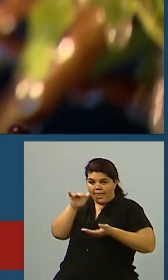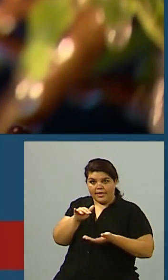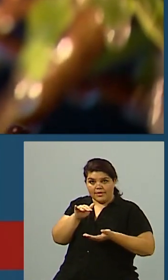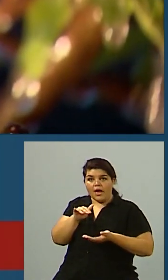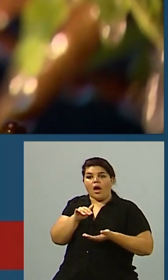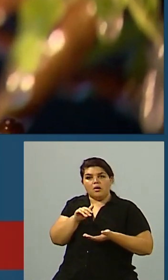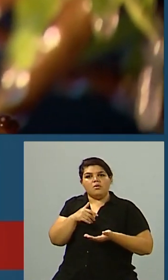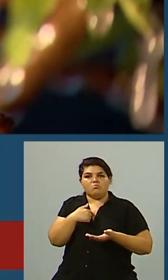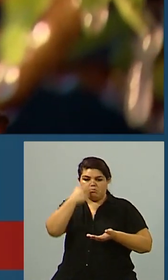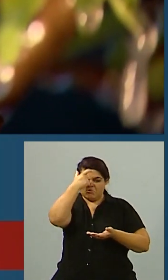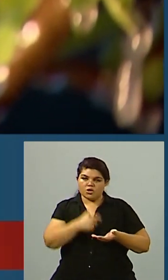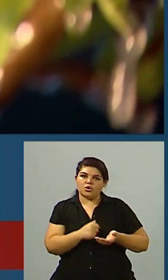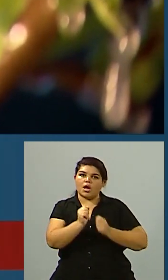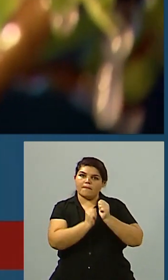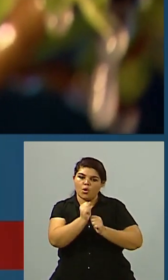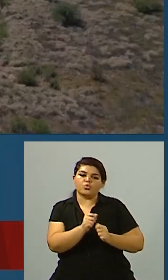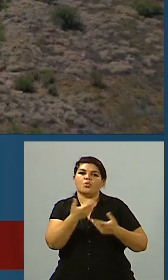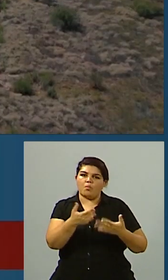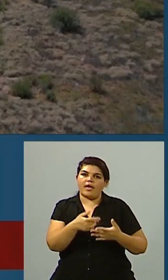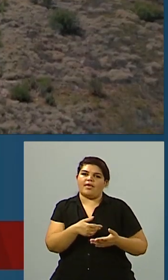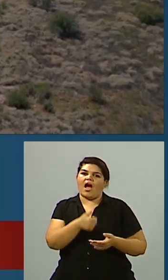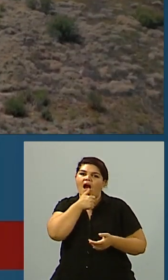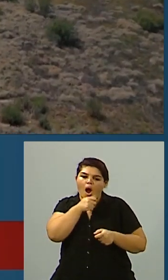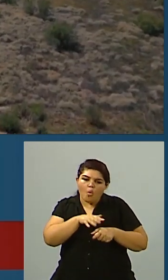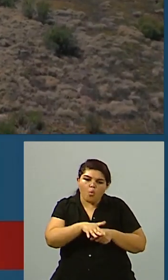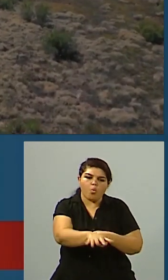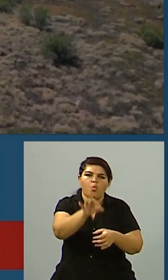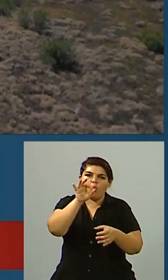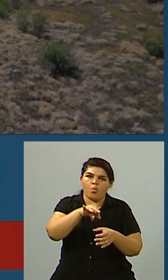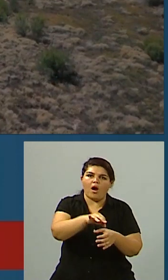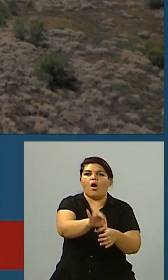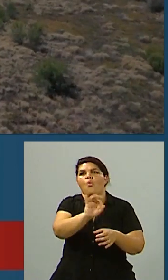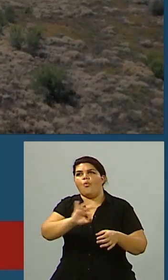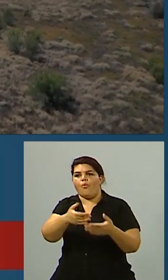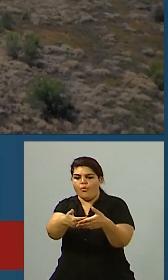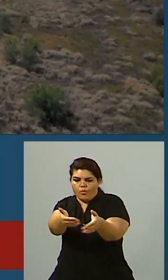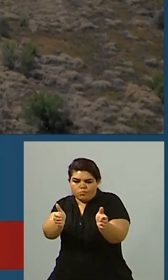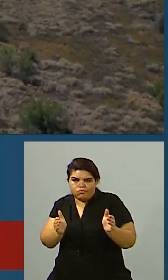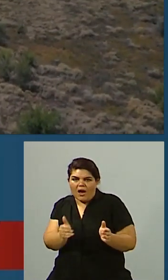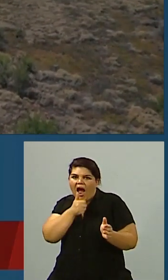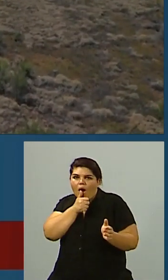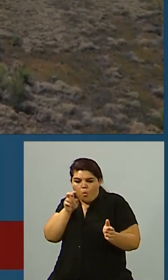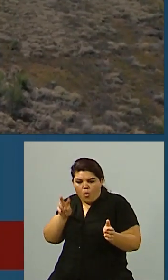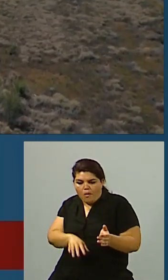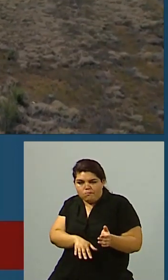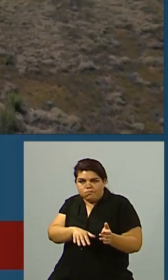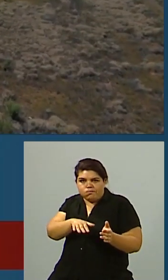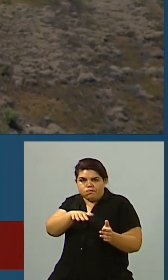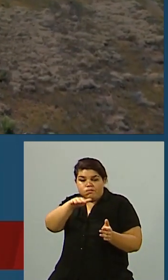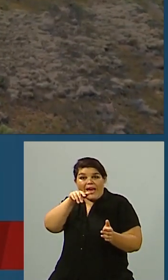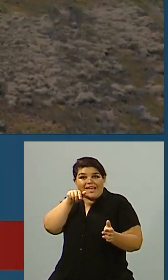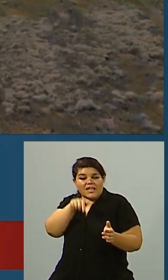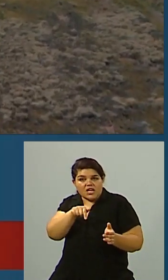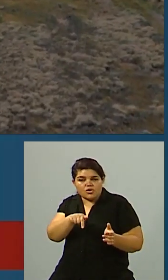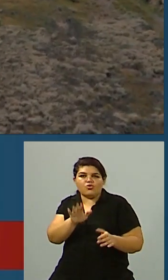o un dique o lo que fuese pueda ser utilizado por la mayor cantidad de productores de una región, y